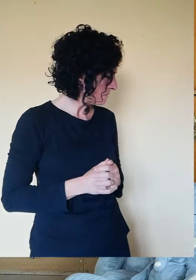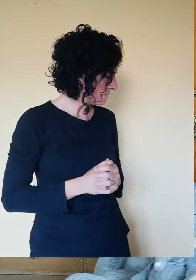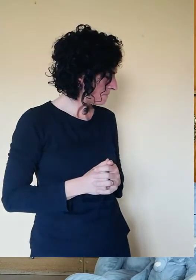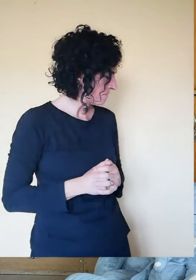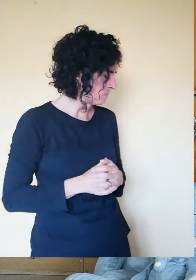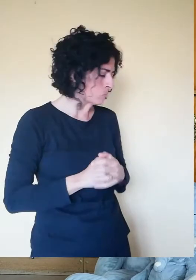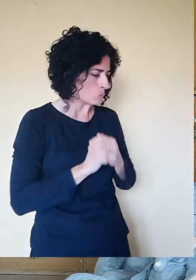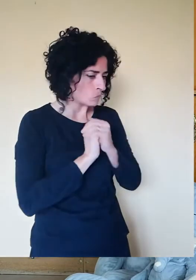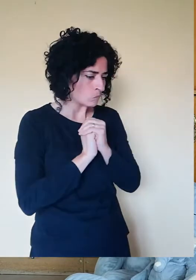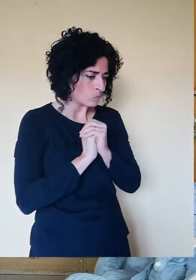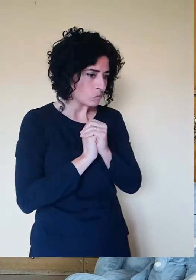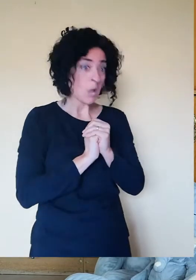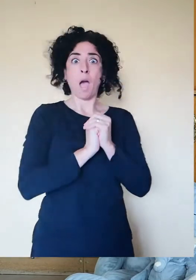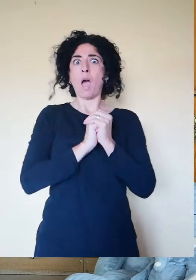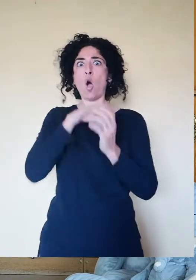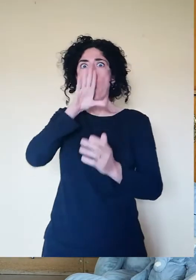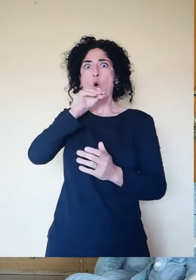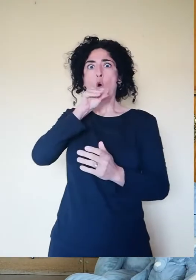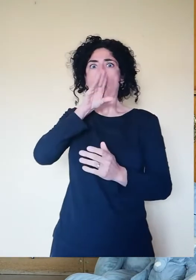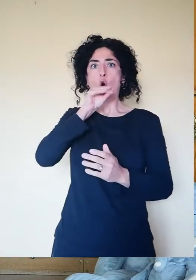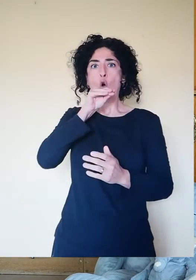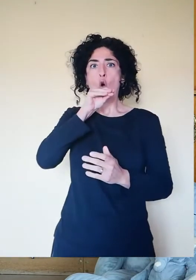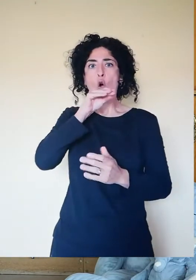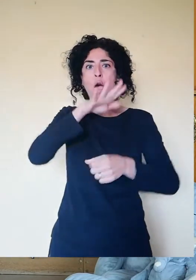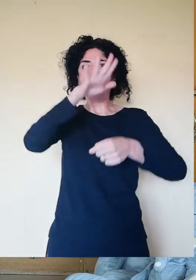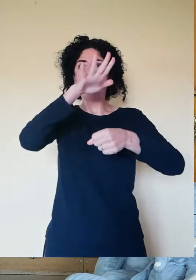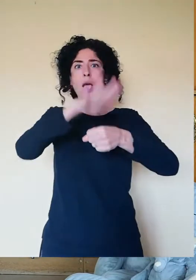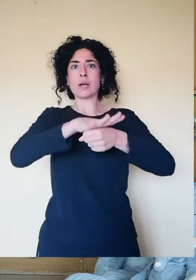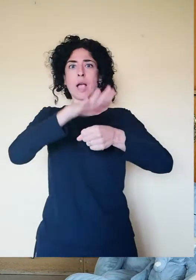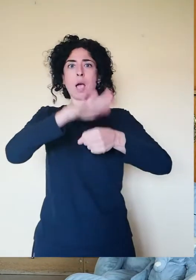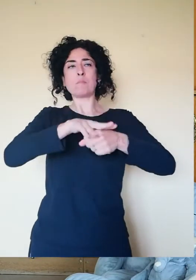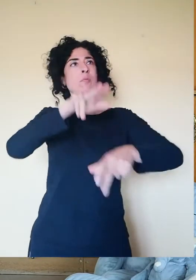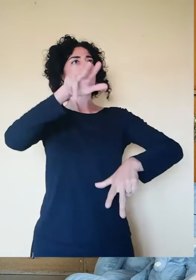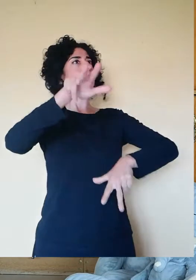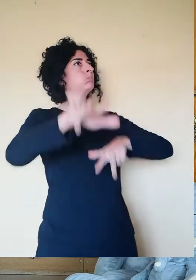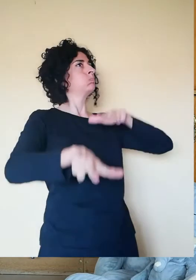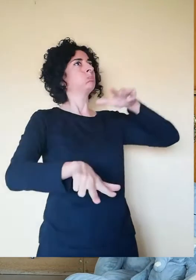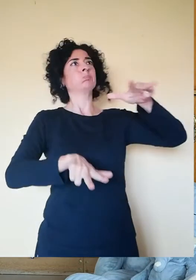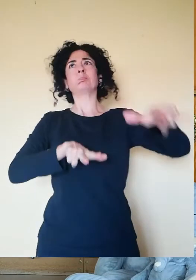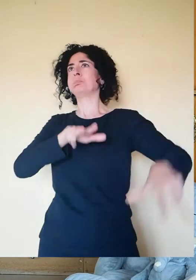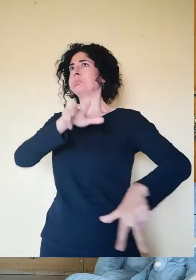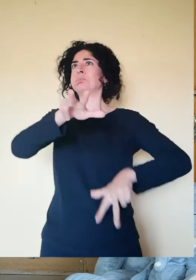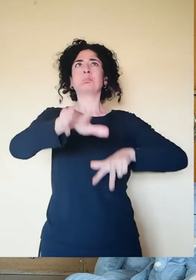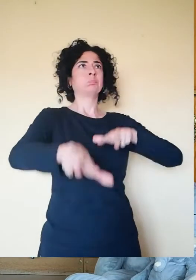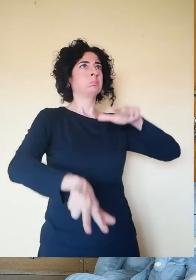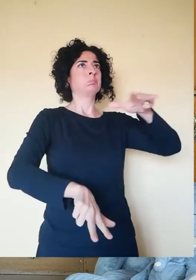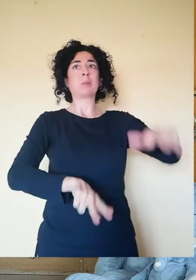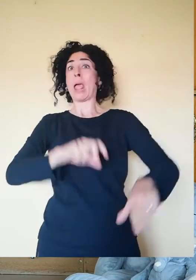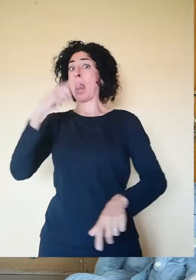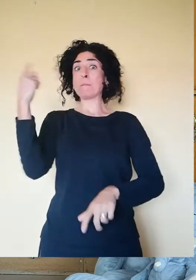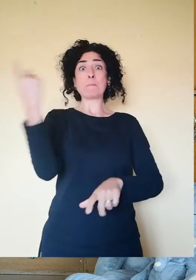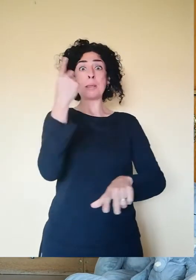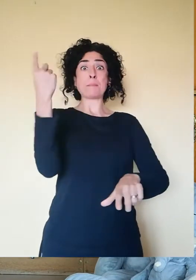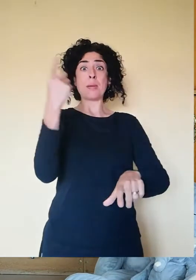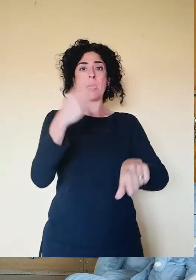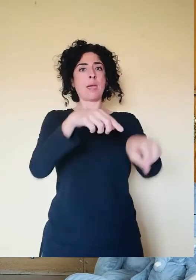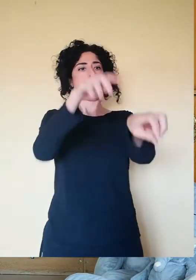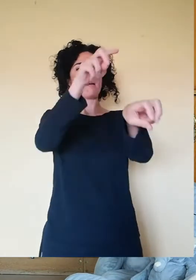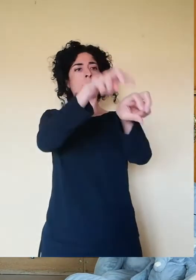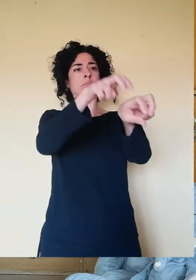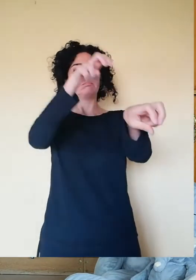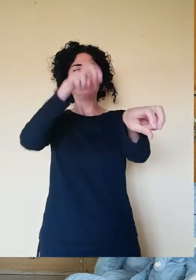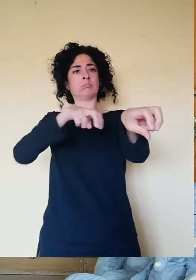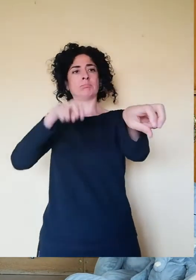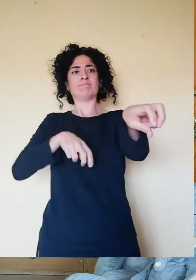Les oques. Quan les oques van al camp, la primera va